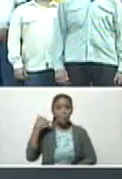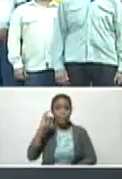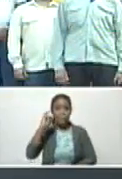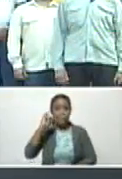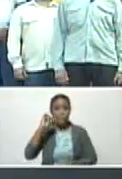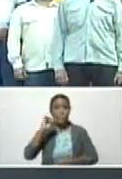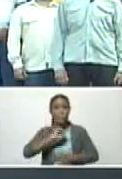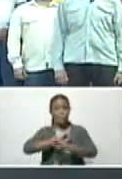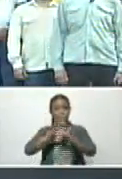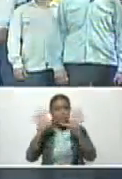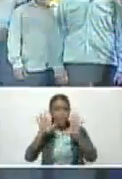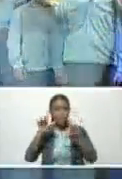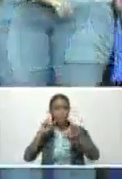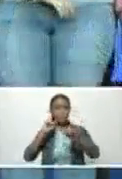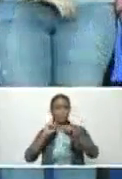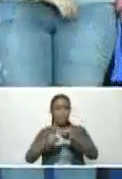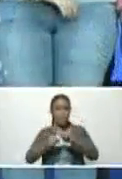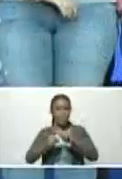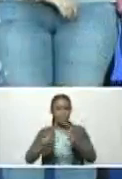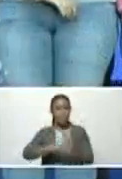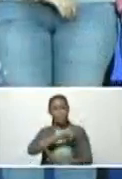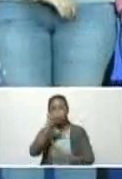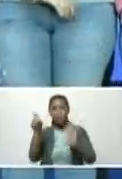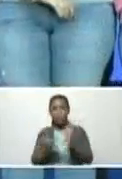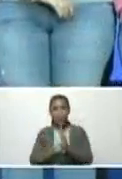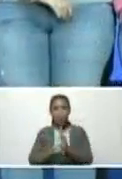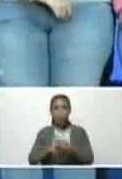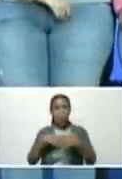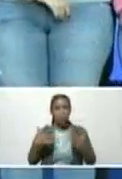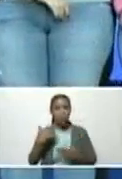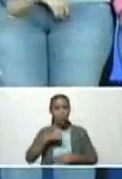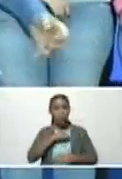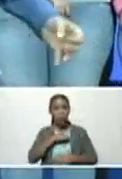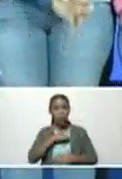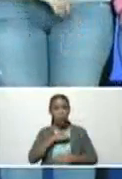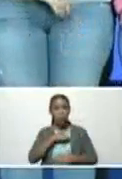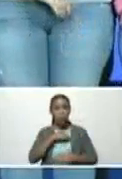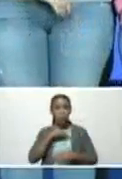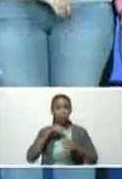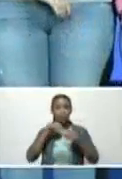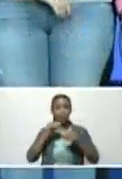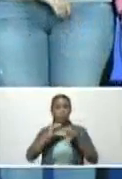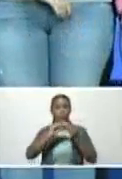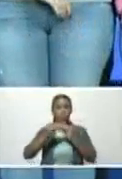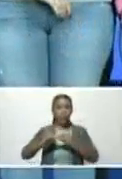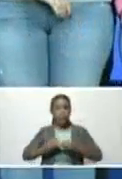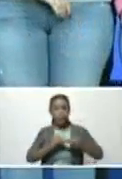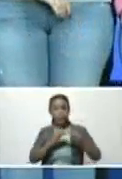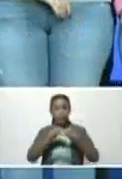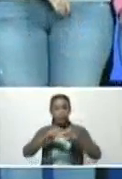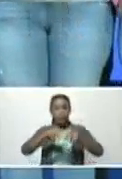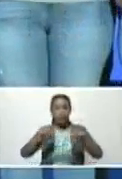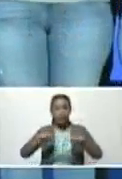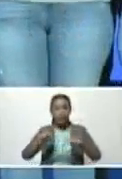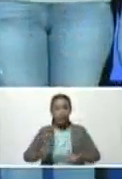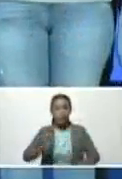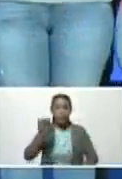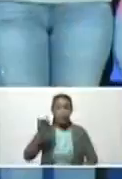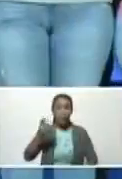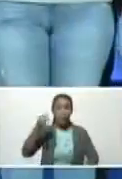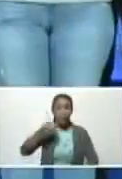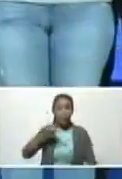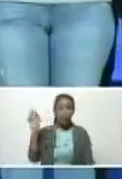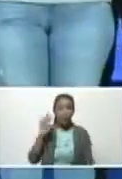certeza absoluta que hemos arado en tierra fértil y que en